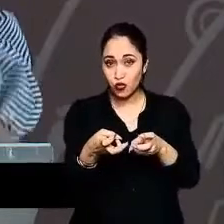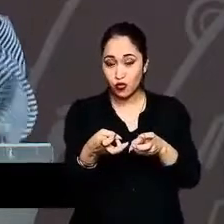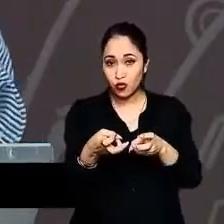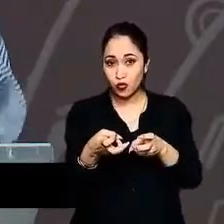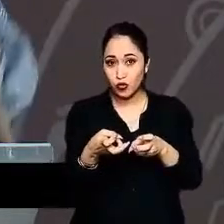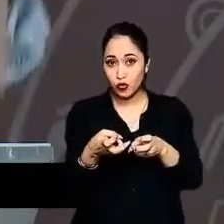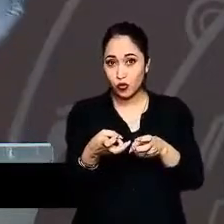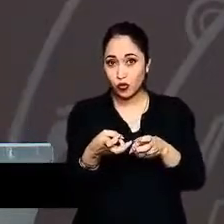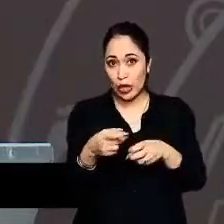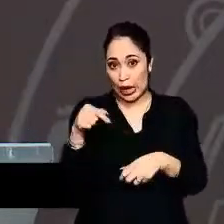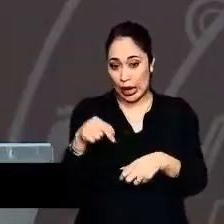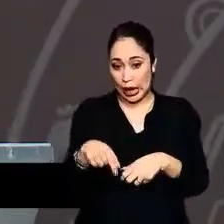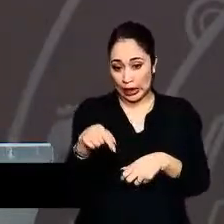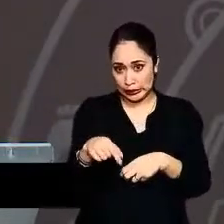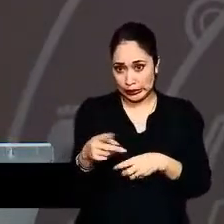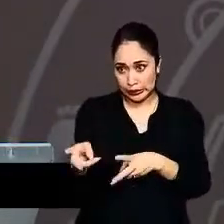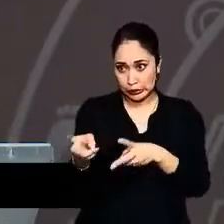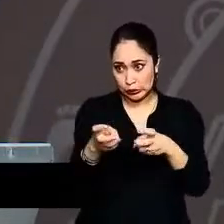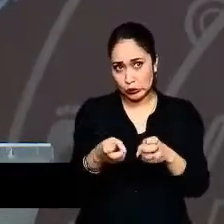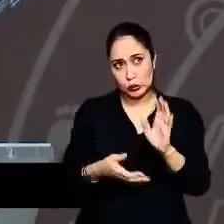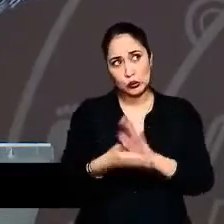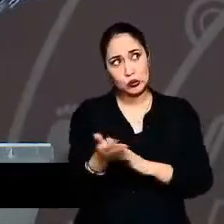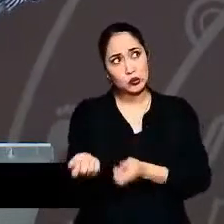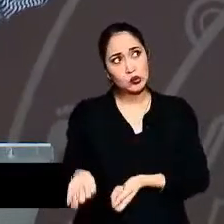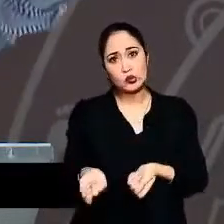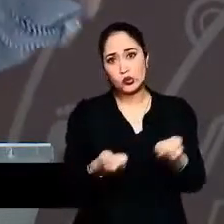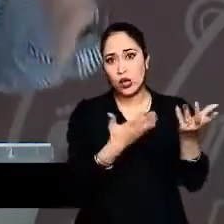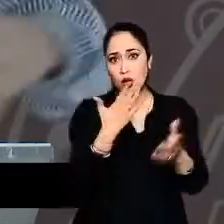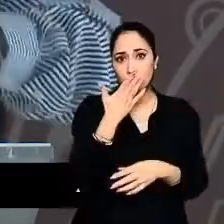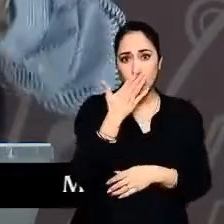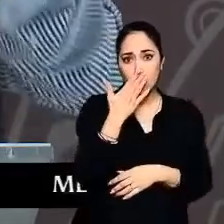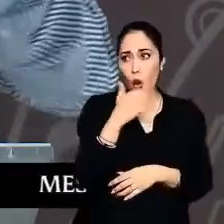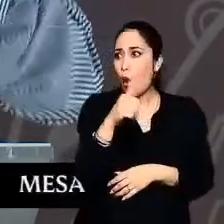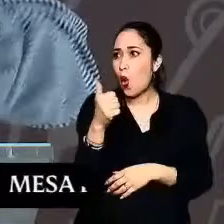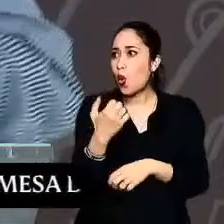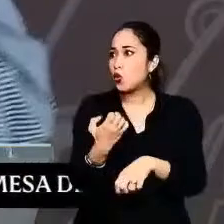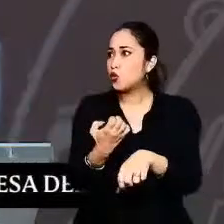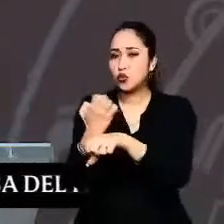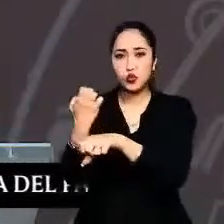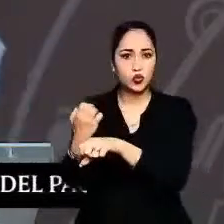que ocurren aquí, se los llevan a Sonora o se los van a otro estado o